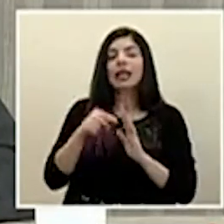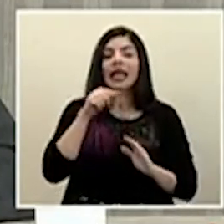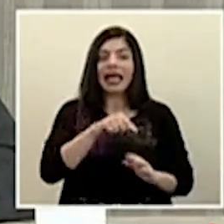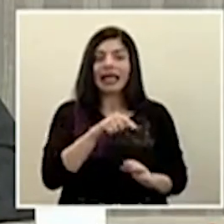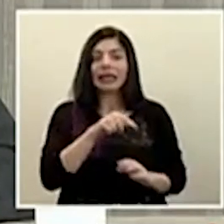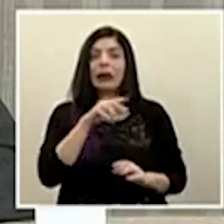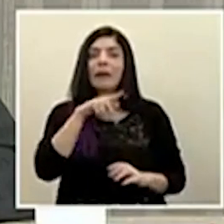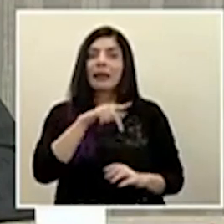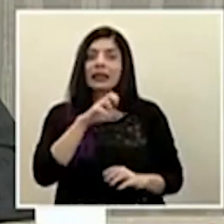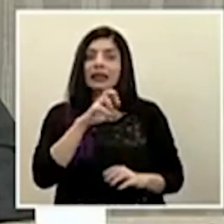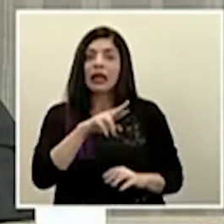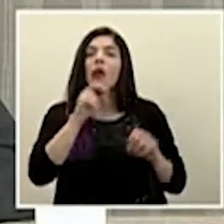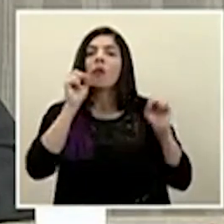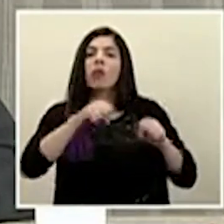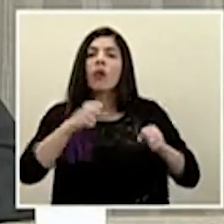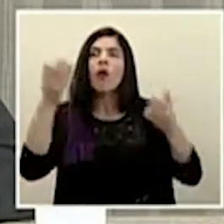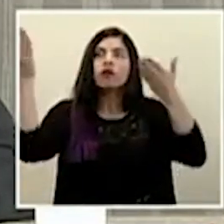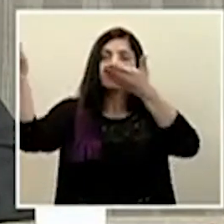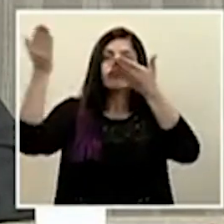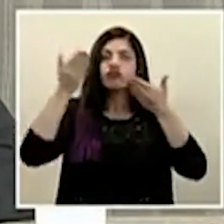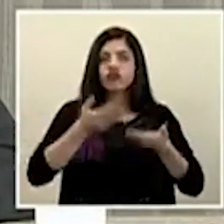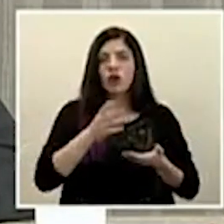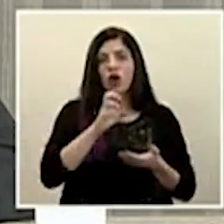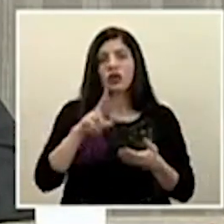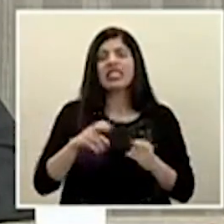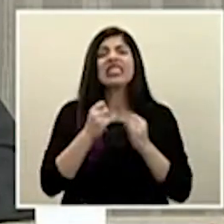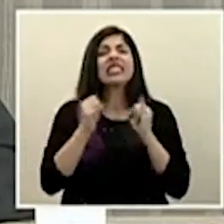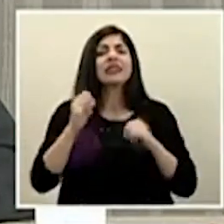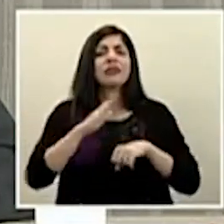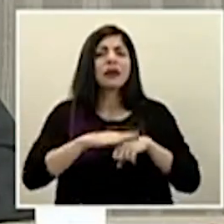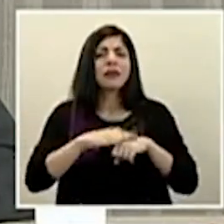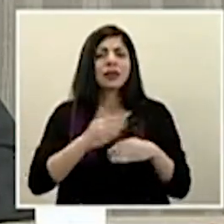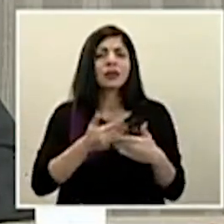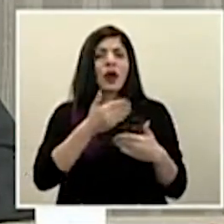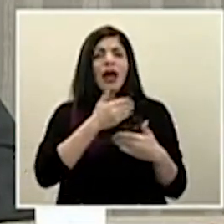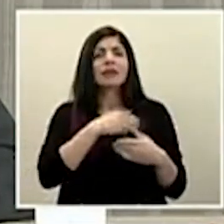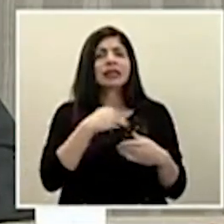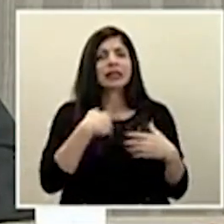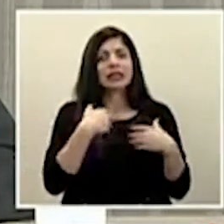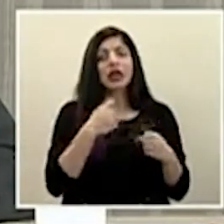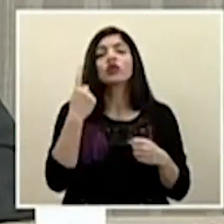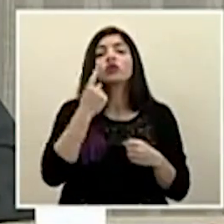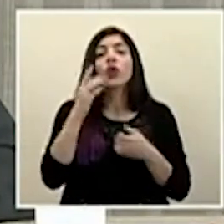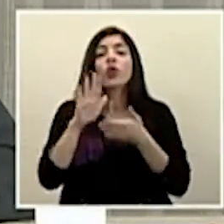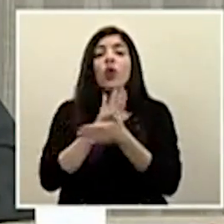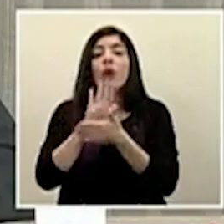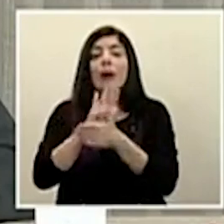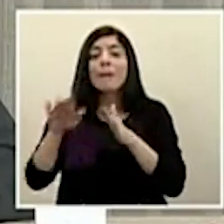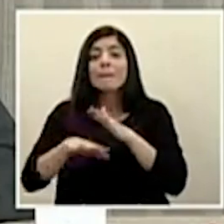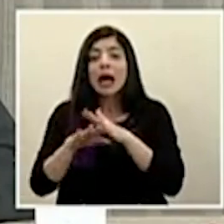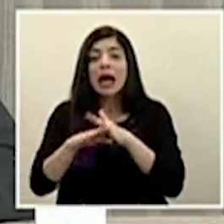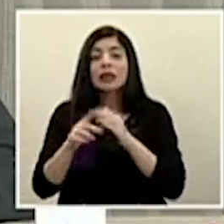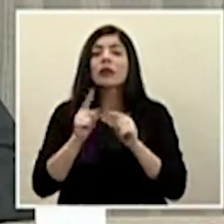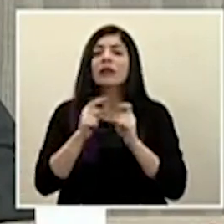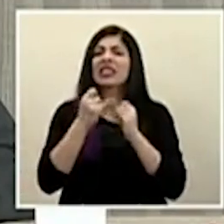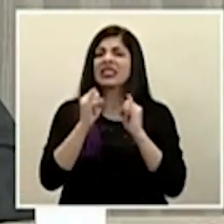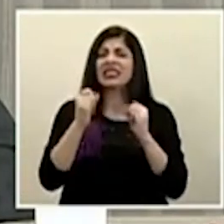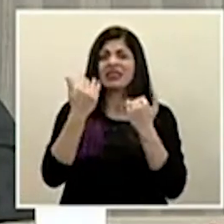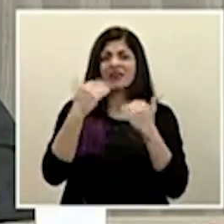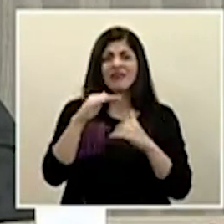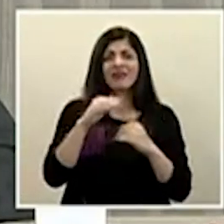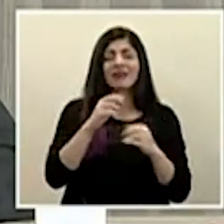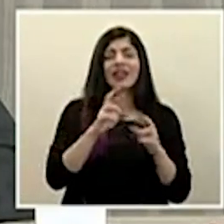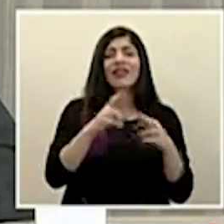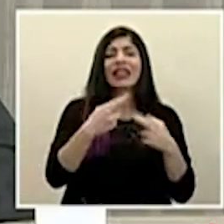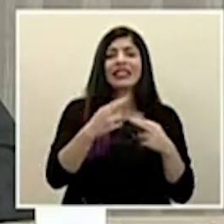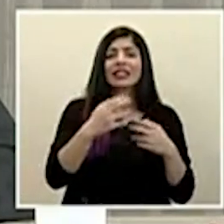puedan incluso traer a Costa Rica sin el registro sanitario, siempre aportando una documentación básica, pero sin el registro sanitario. Incluso lo hemos extendido